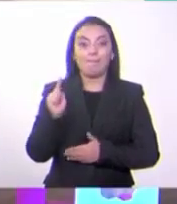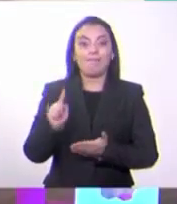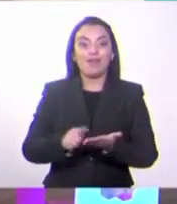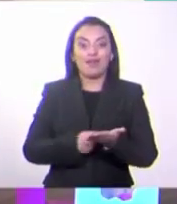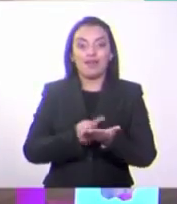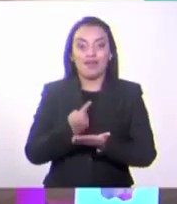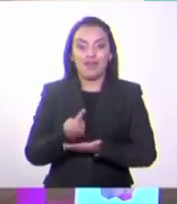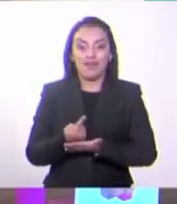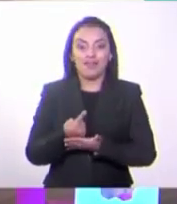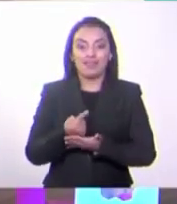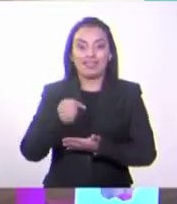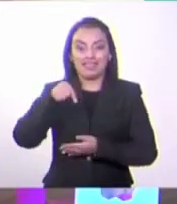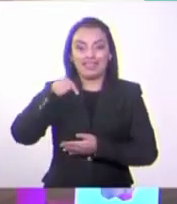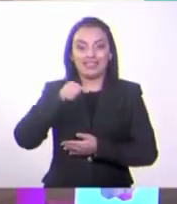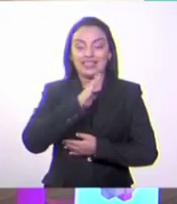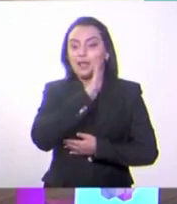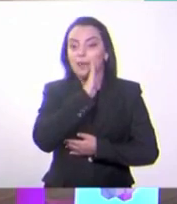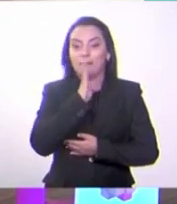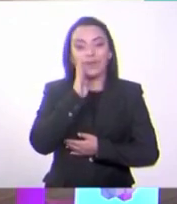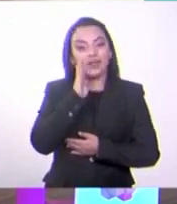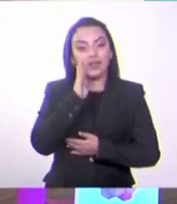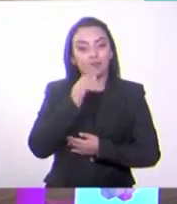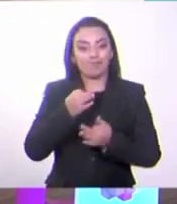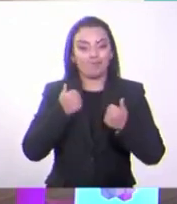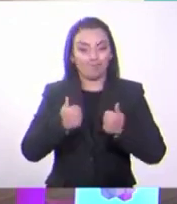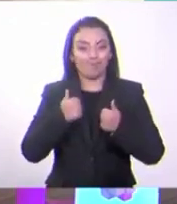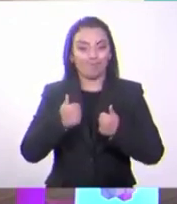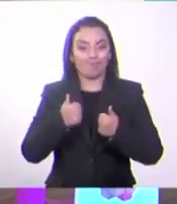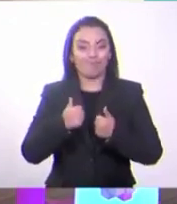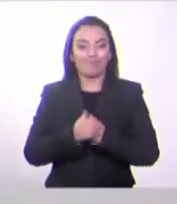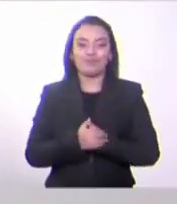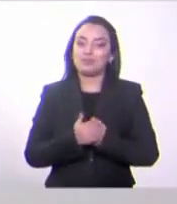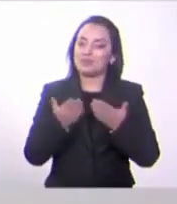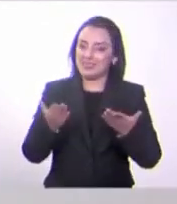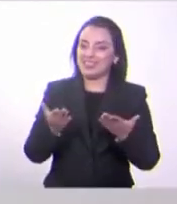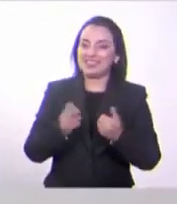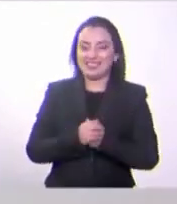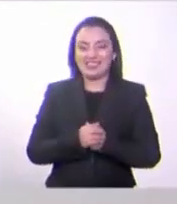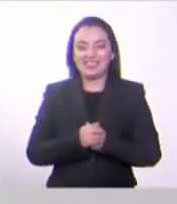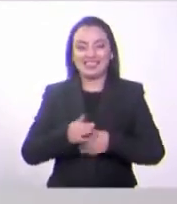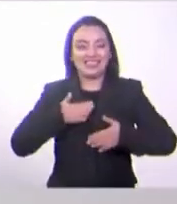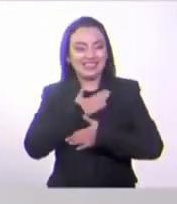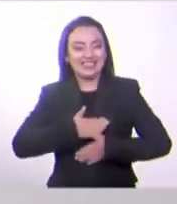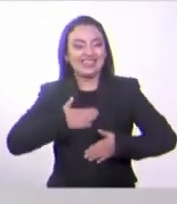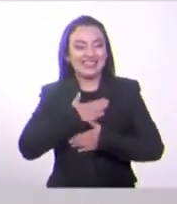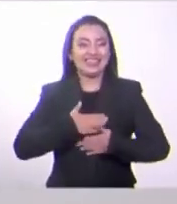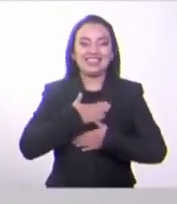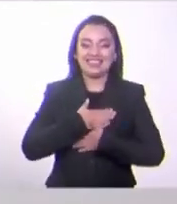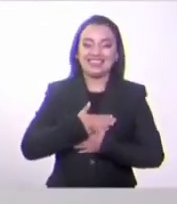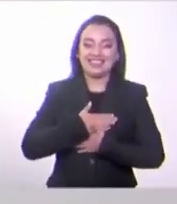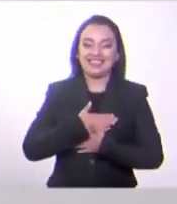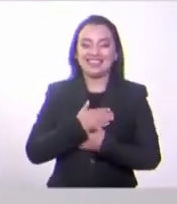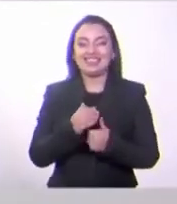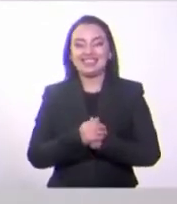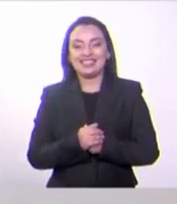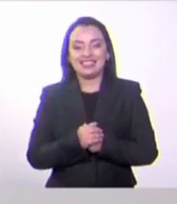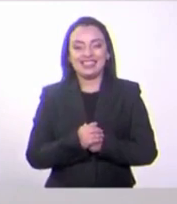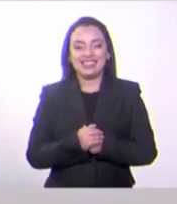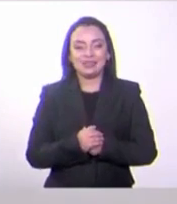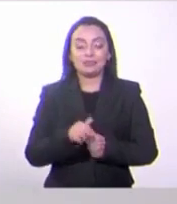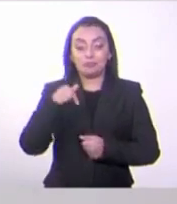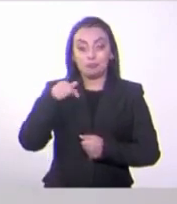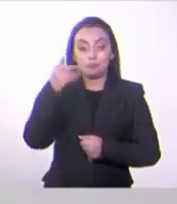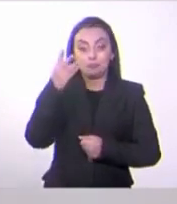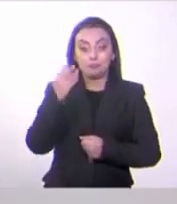me emociona mucho, porque aquí nos vamos a divertir, ¿no? Sí, digamos que sí. Excelente. Bien, este día